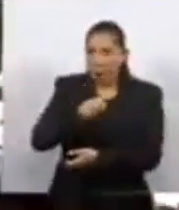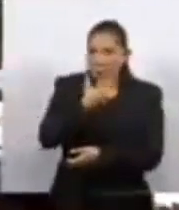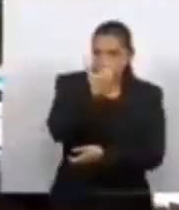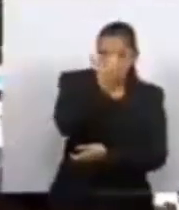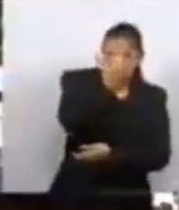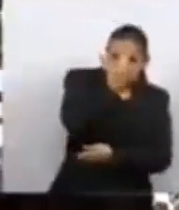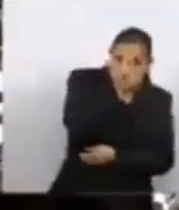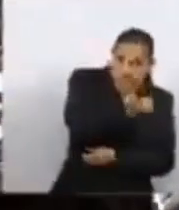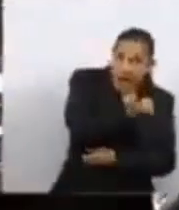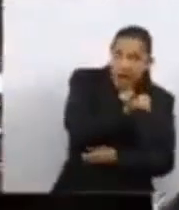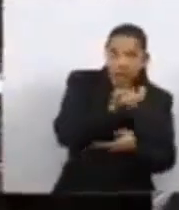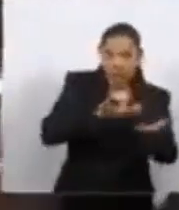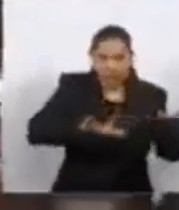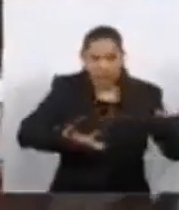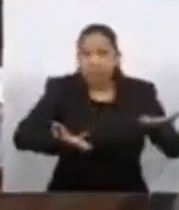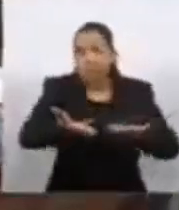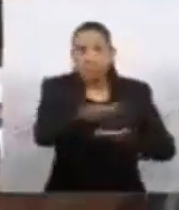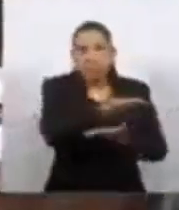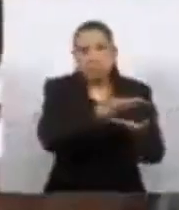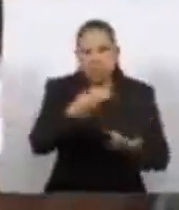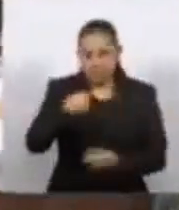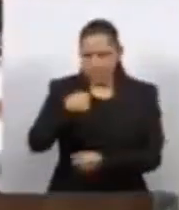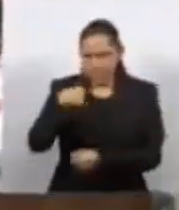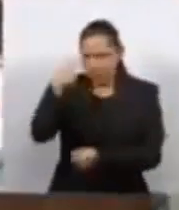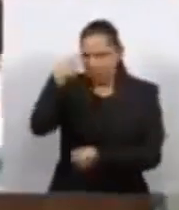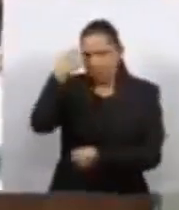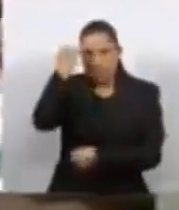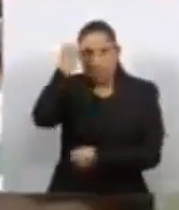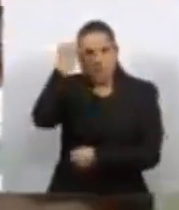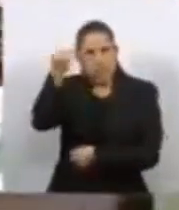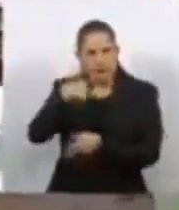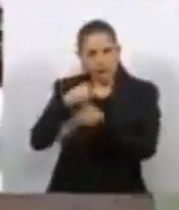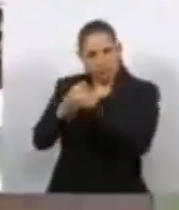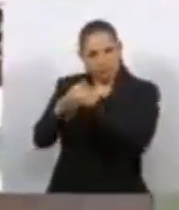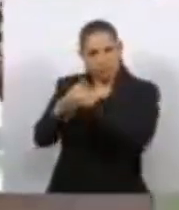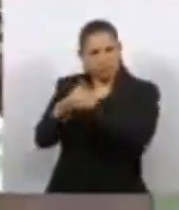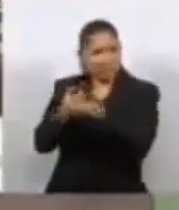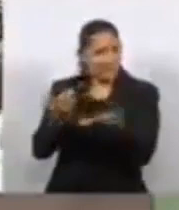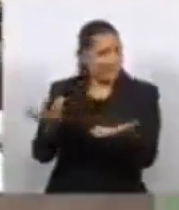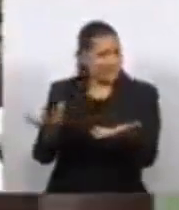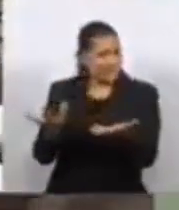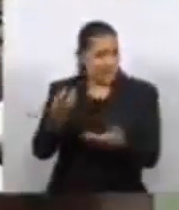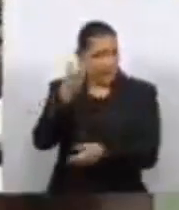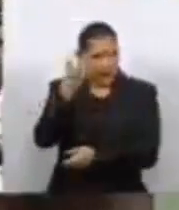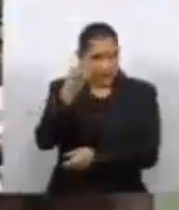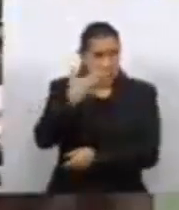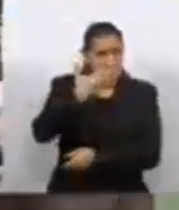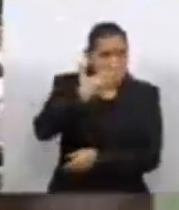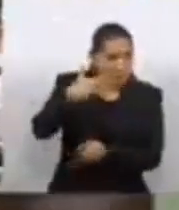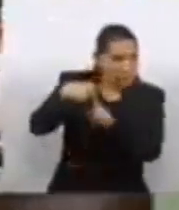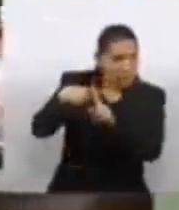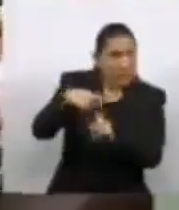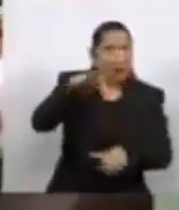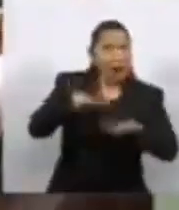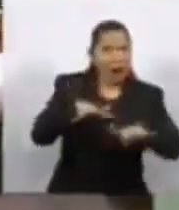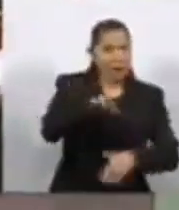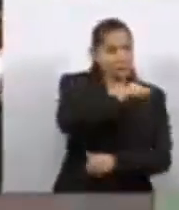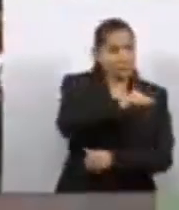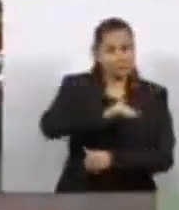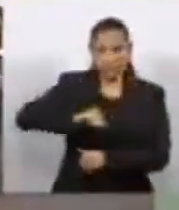definición, una vez cómodamente instauradas en el poder, son inevitablemente conservadoras y por lo